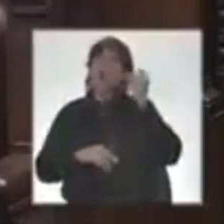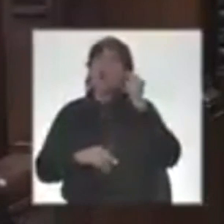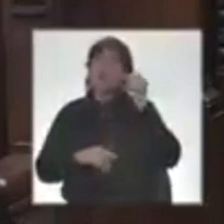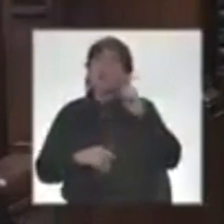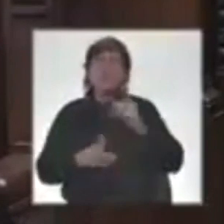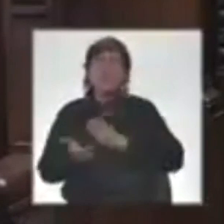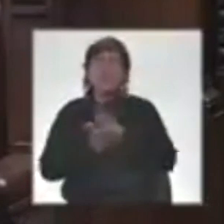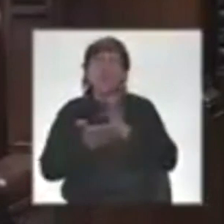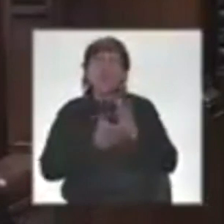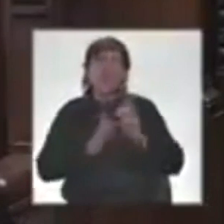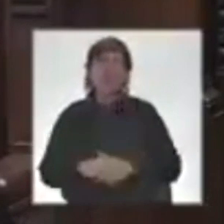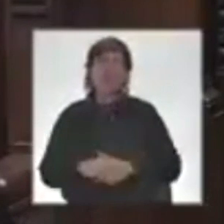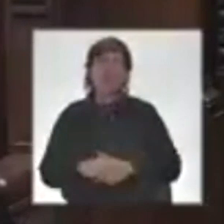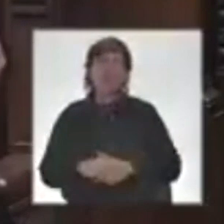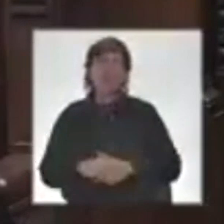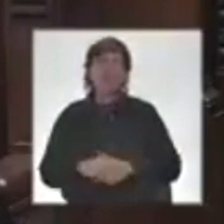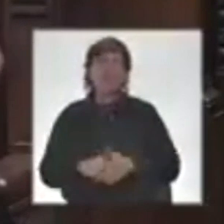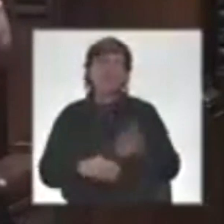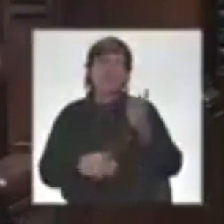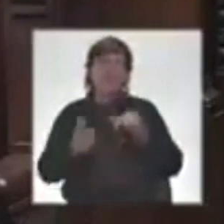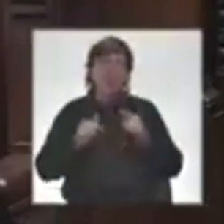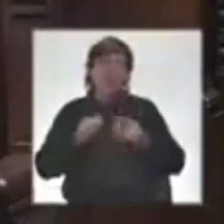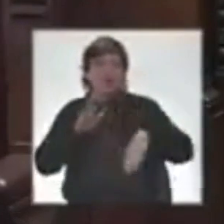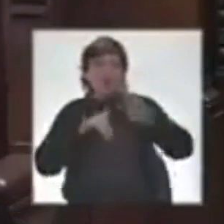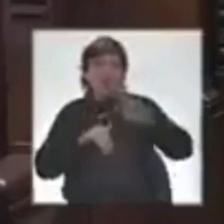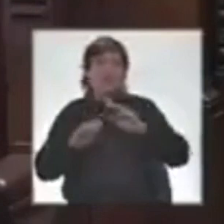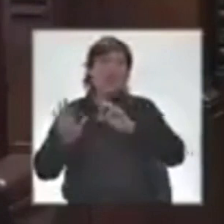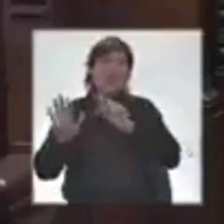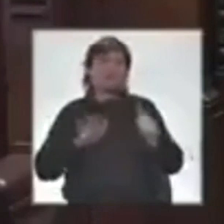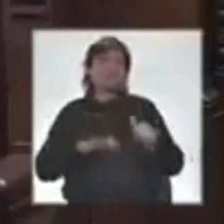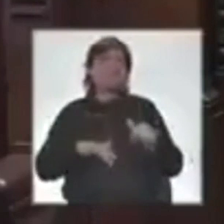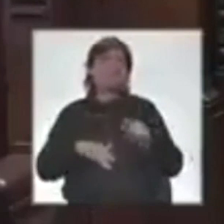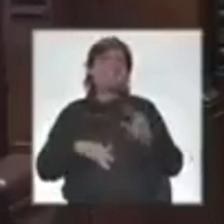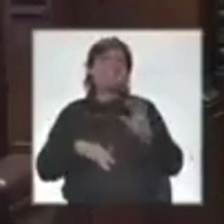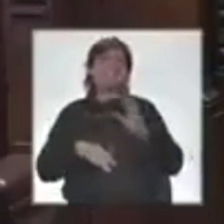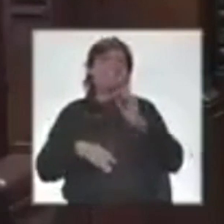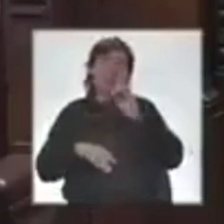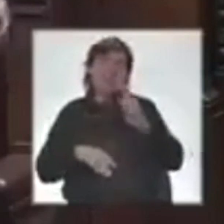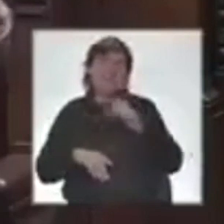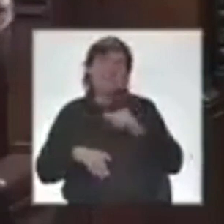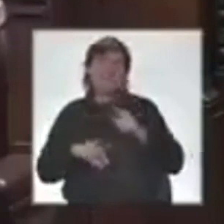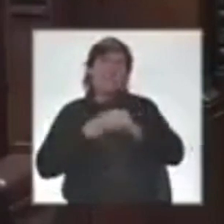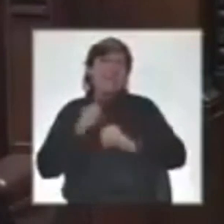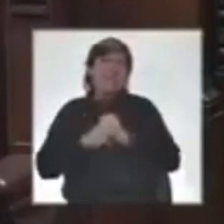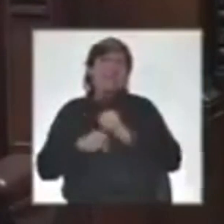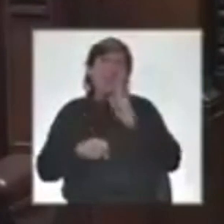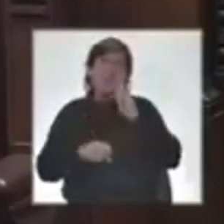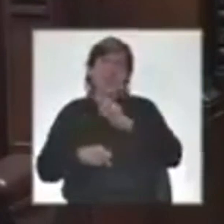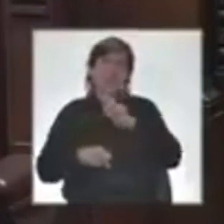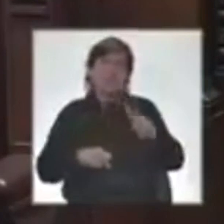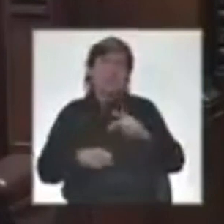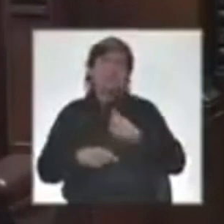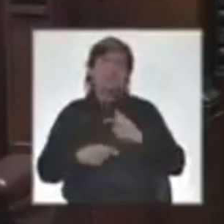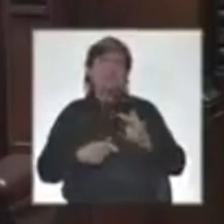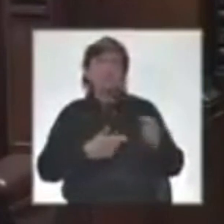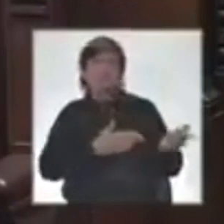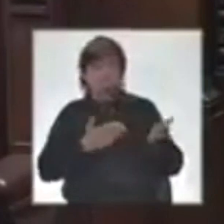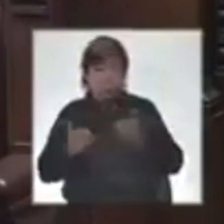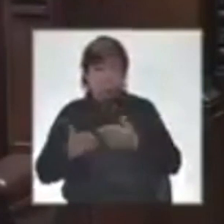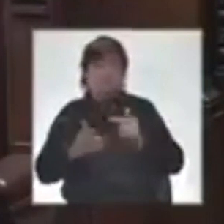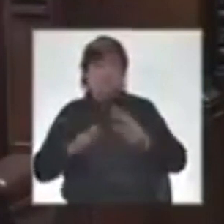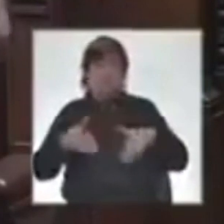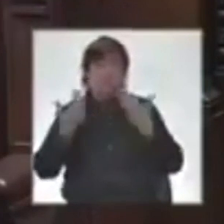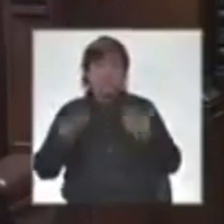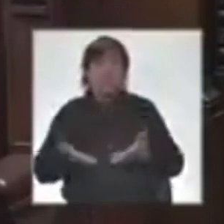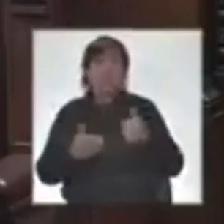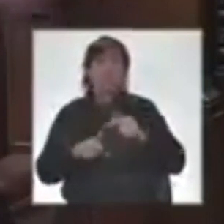Cuba con nuestros niños, cuando más de 600.000 niños en plena crisis del 2002 recibieron la donación de